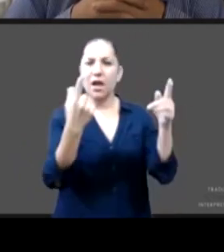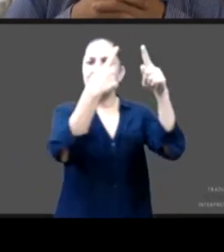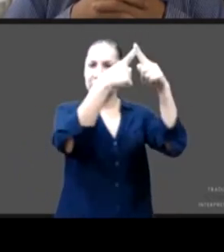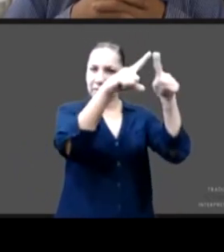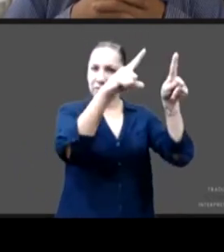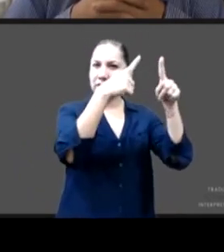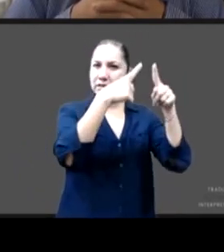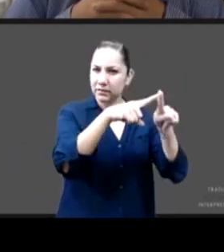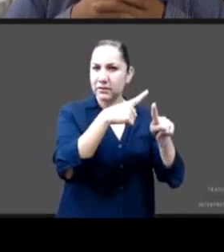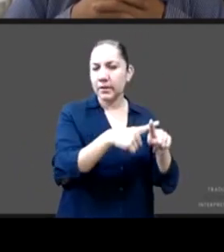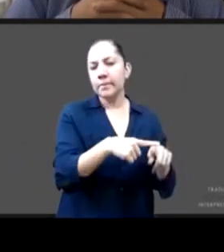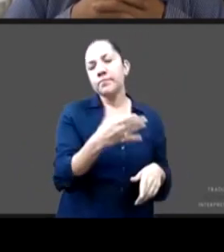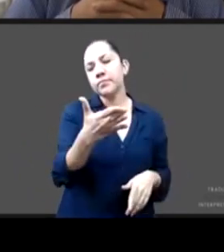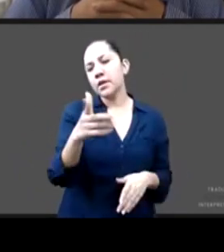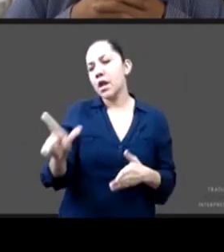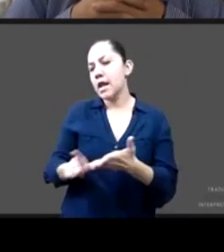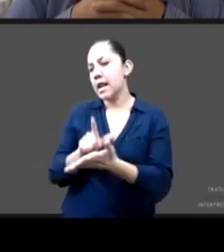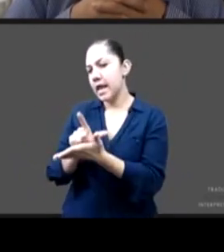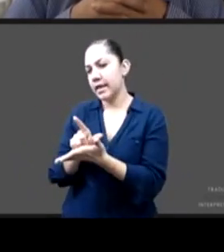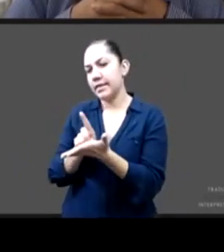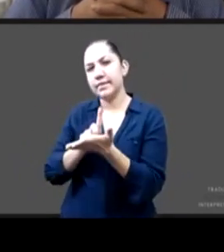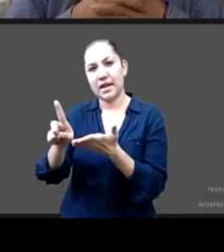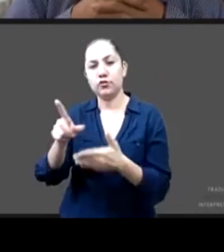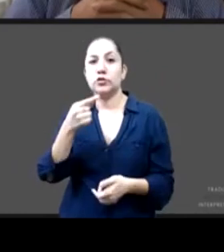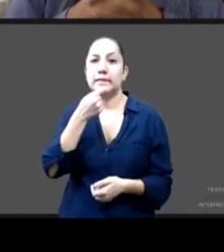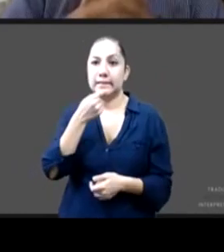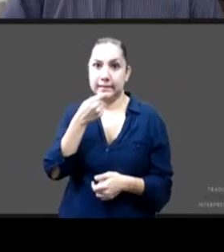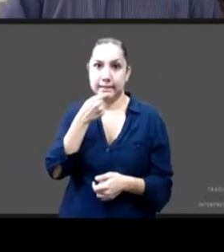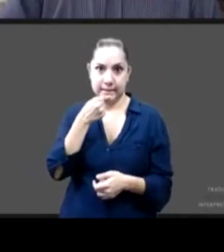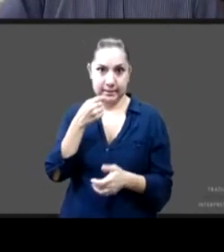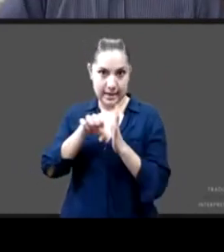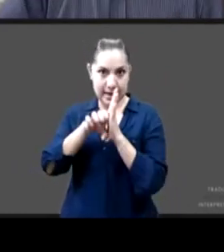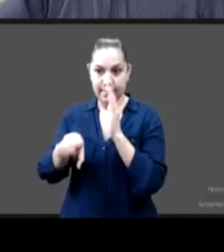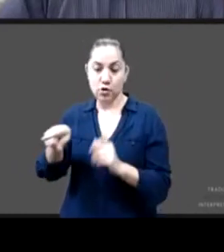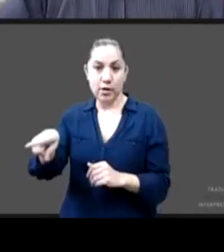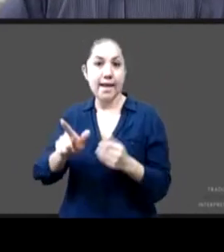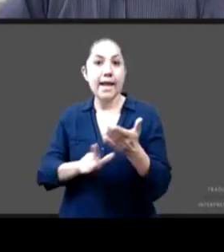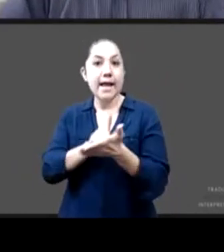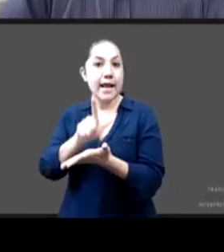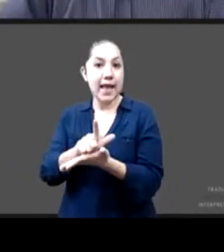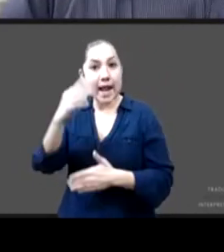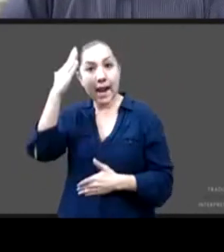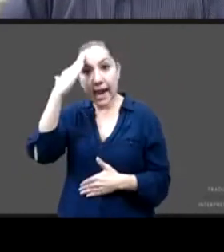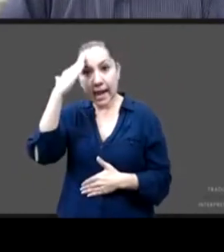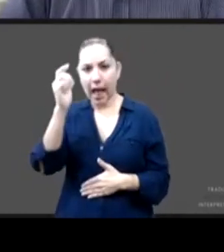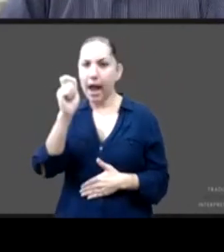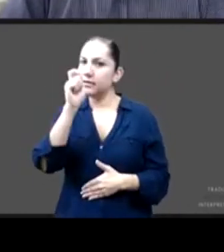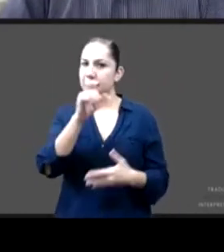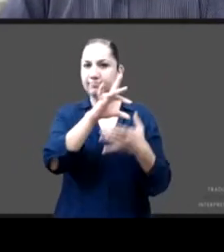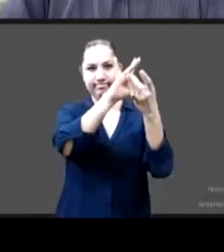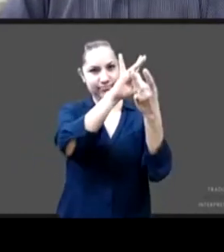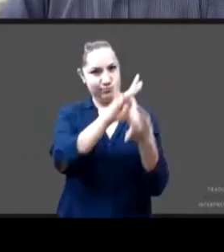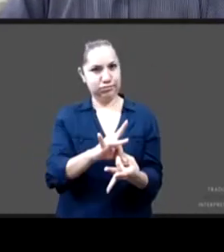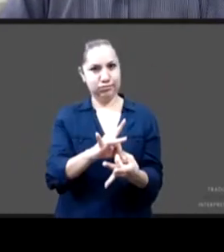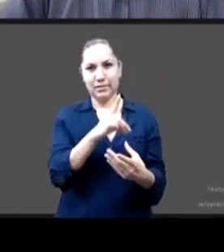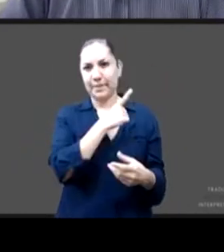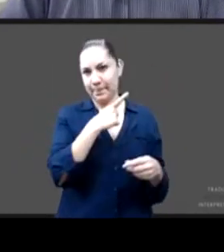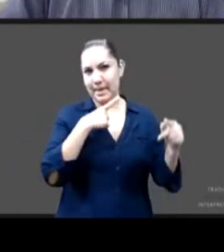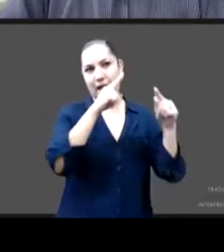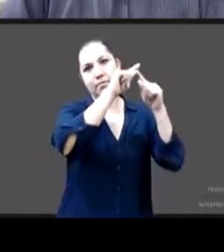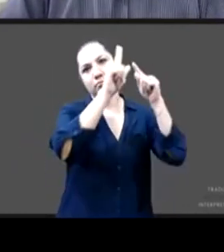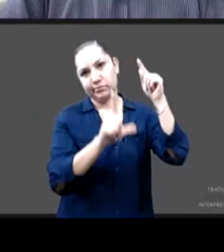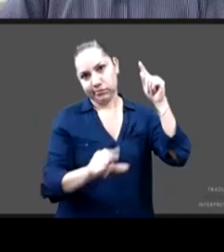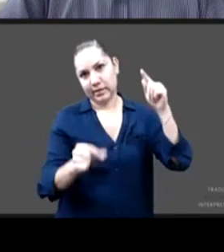de Derecho de Niñez, que es ley general y que obligaría a armonización legislativa en cada una de las entidades. Un